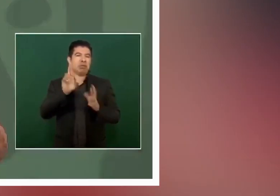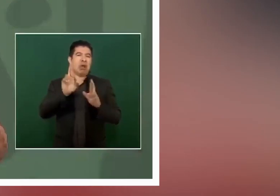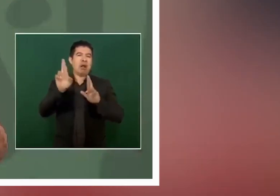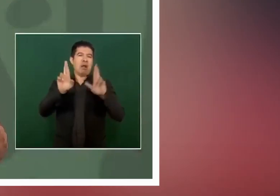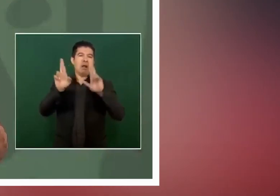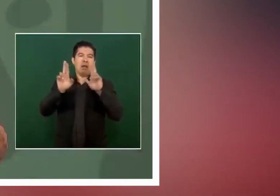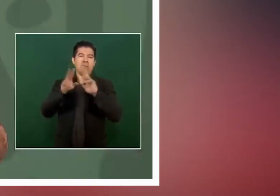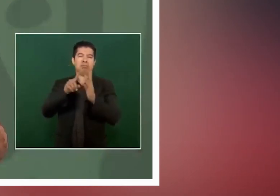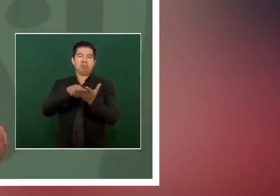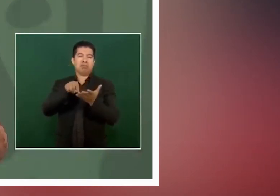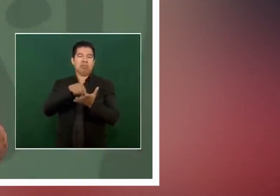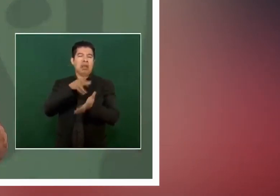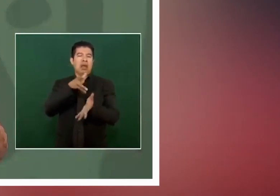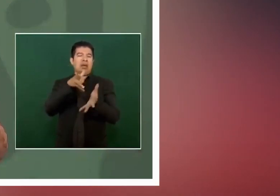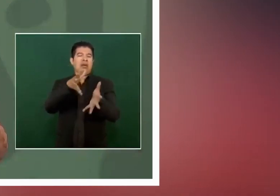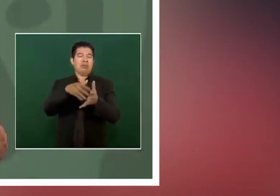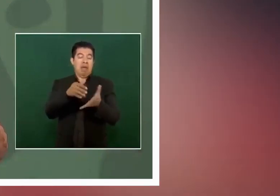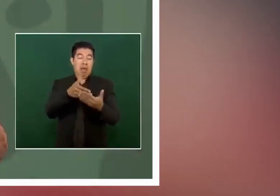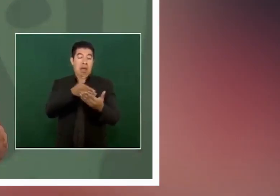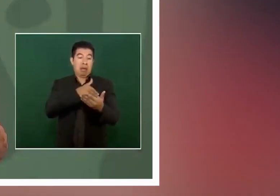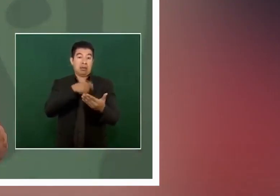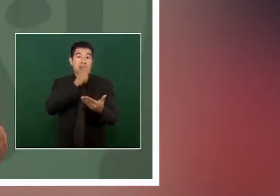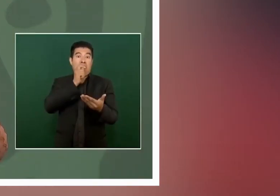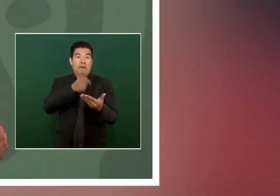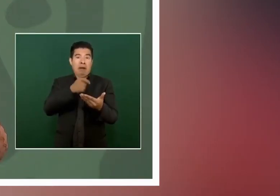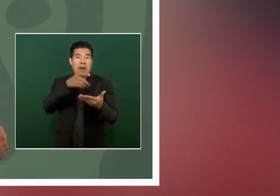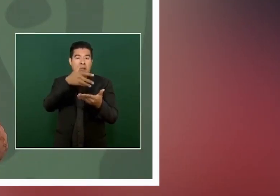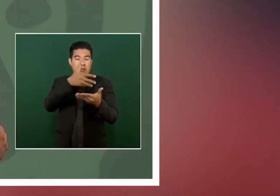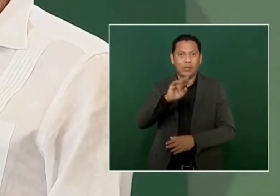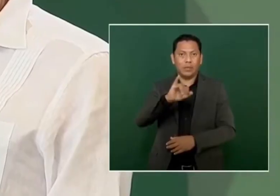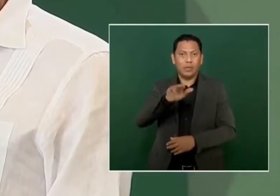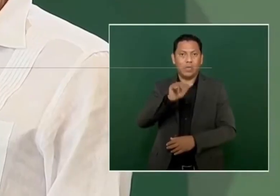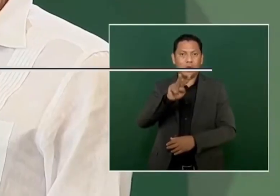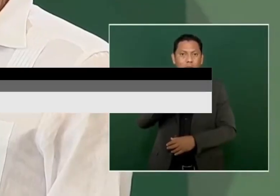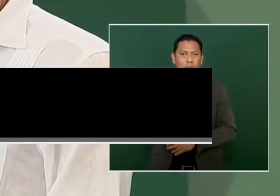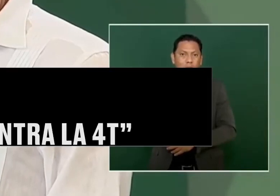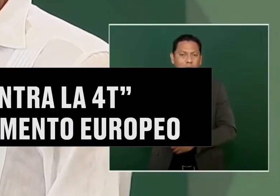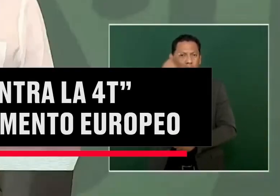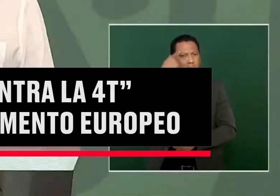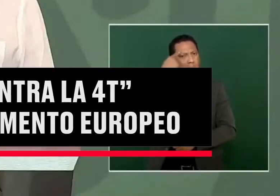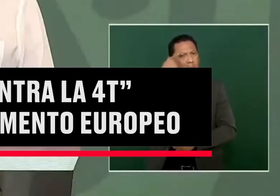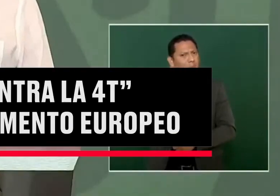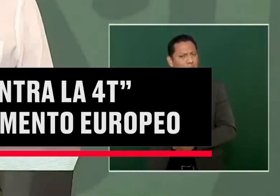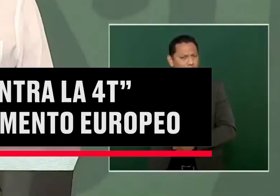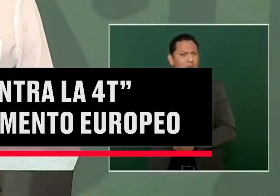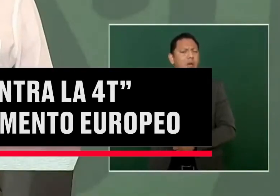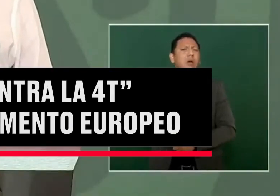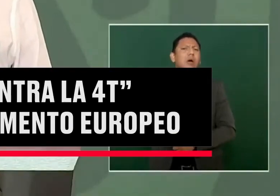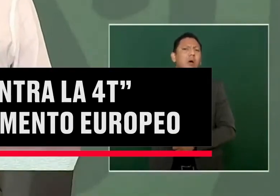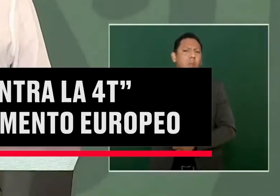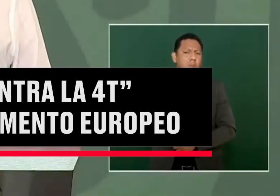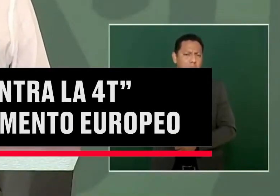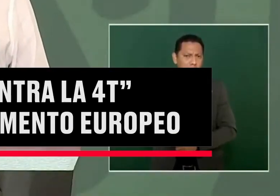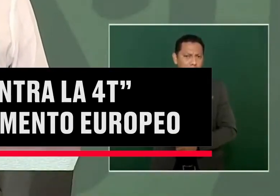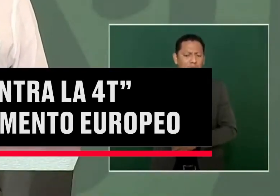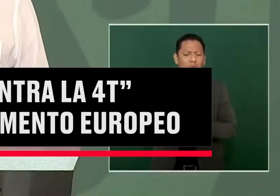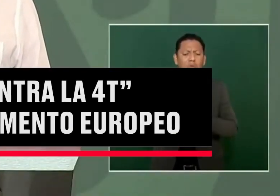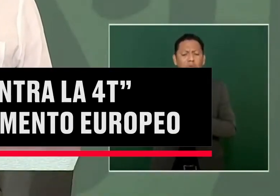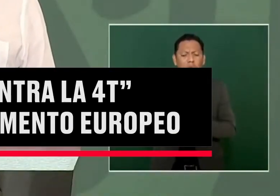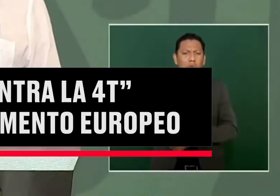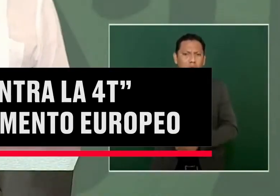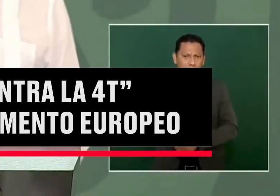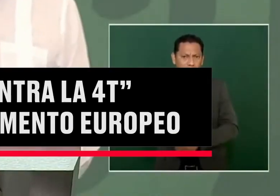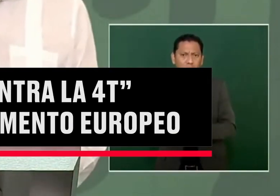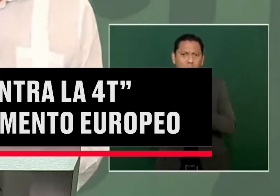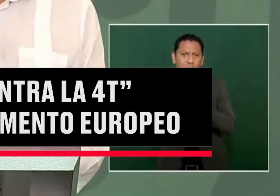trata y a dar una opinión en base a eso Vamos al video Como borregos contra la 4T López Obrador